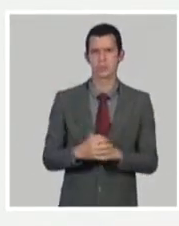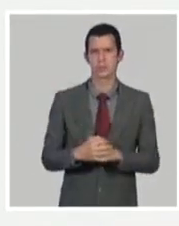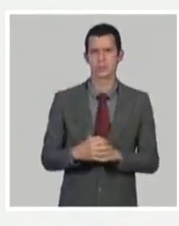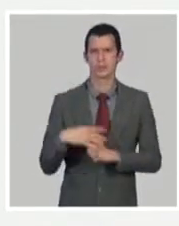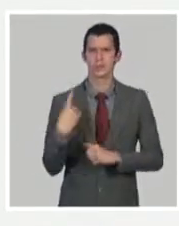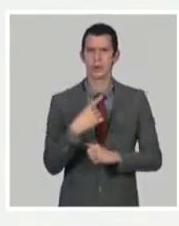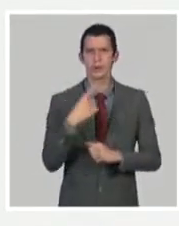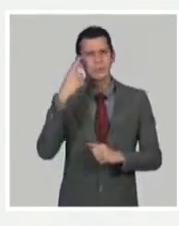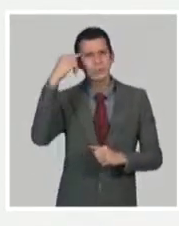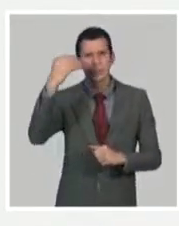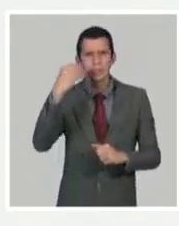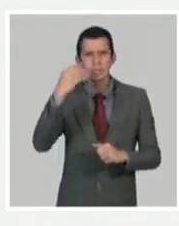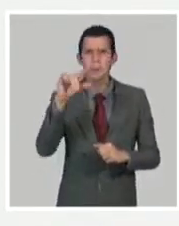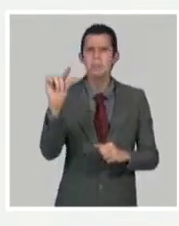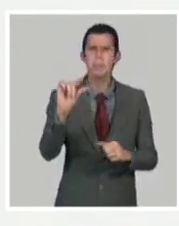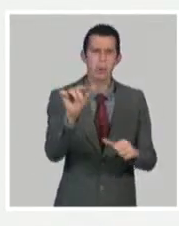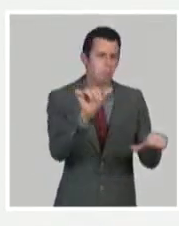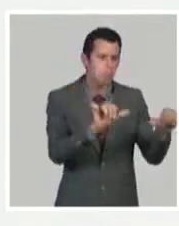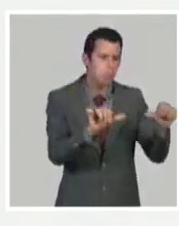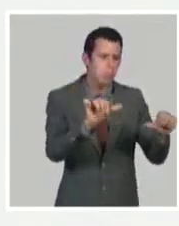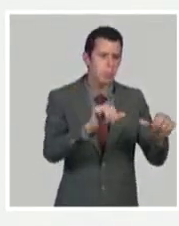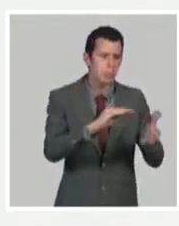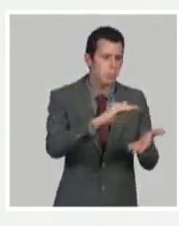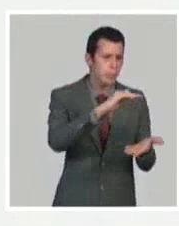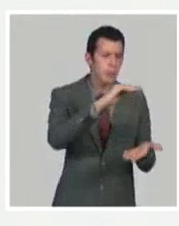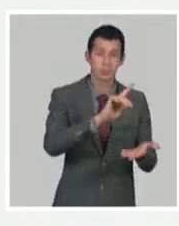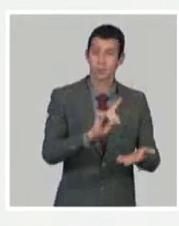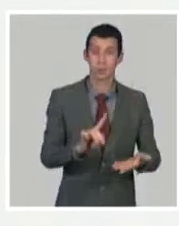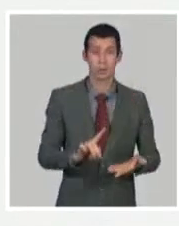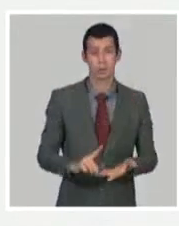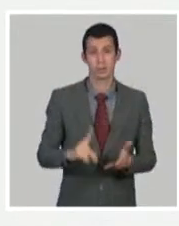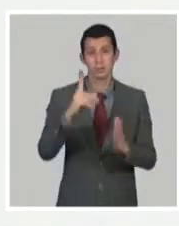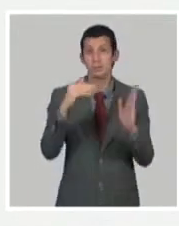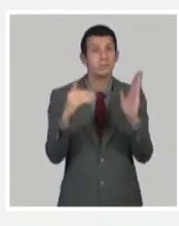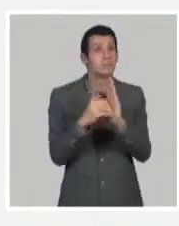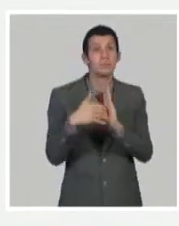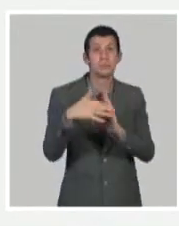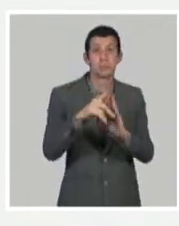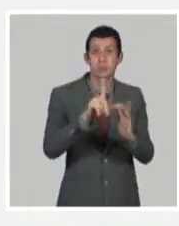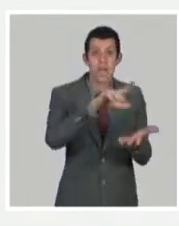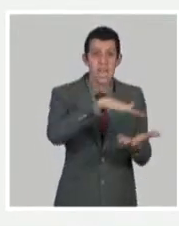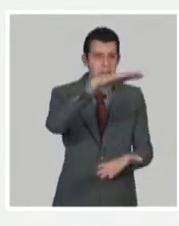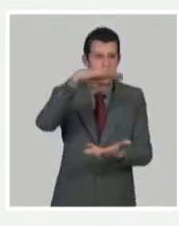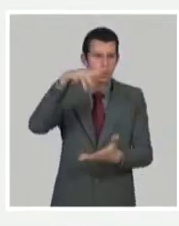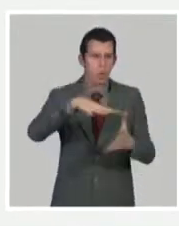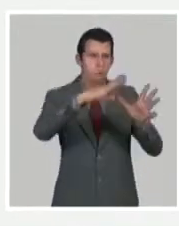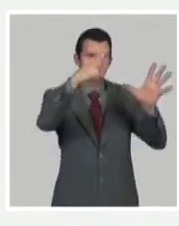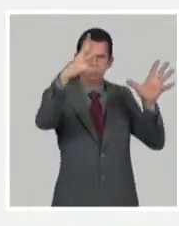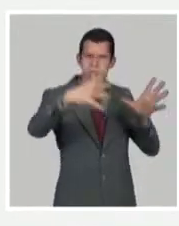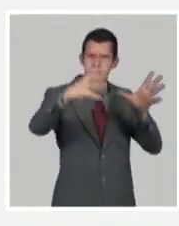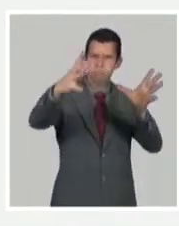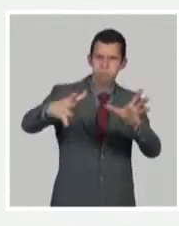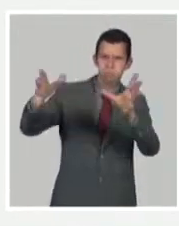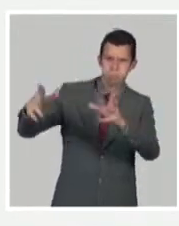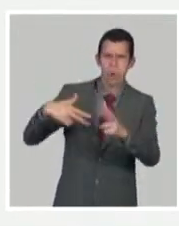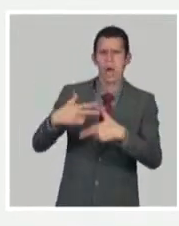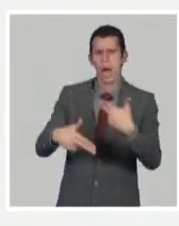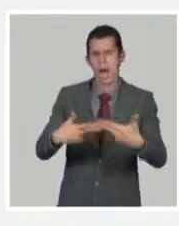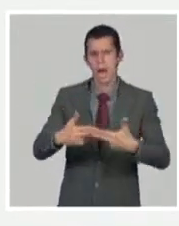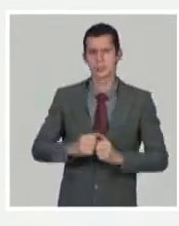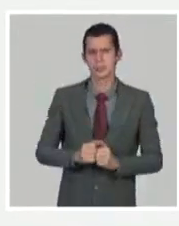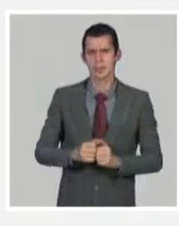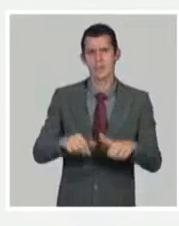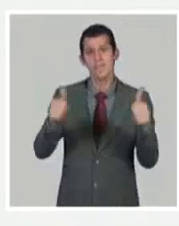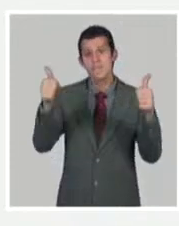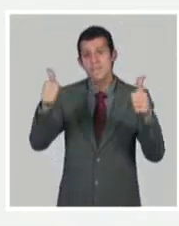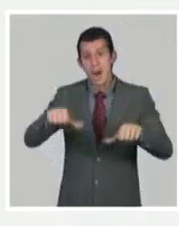nuestras instituciones tienen capacidad productiva. Nuestros colegas de 6GB poseen capacidades importantes de 300 y 1.000